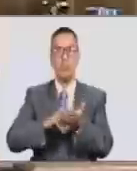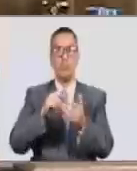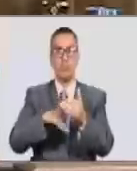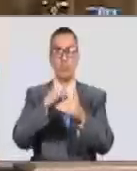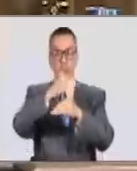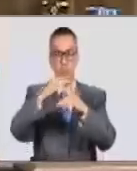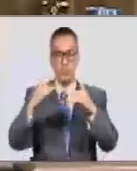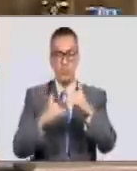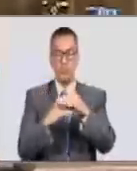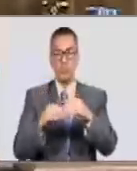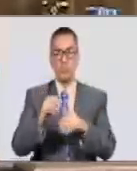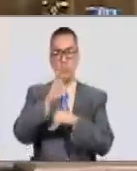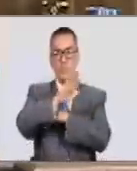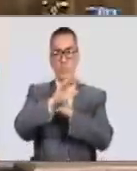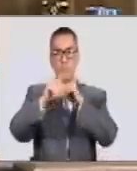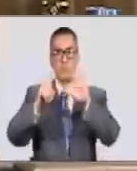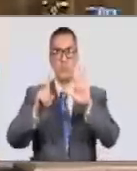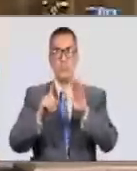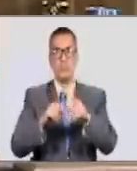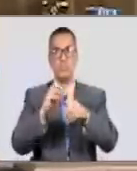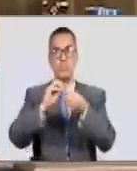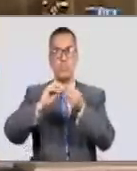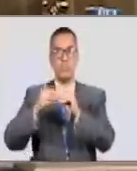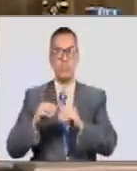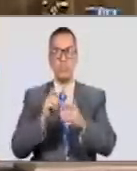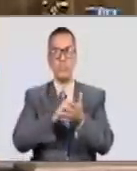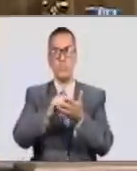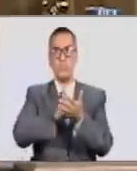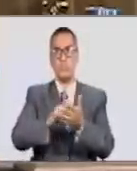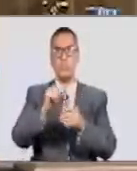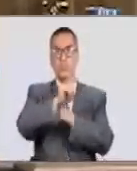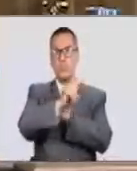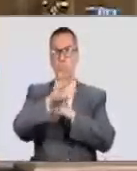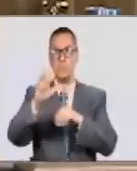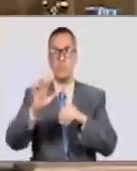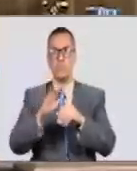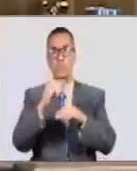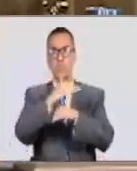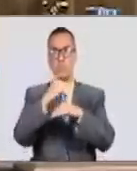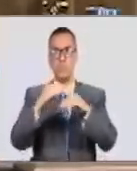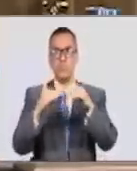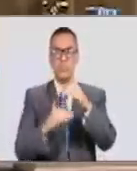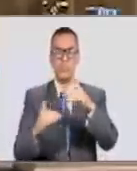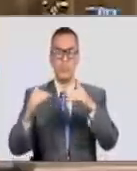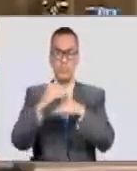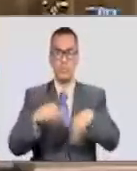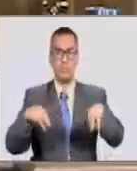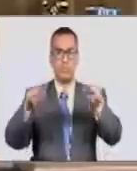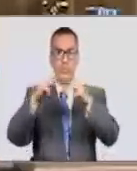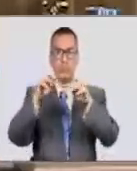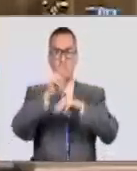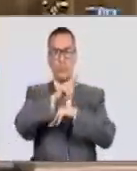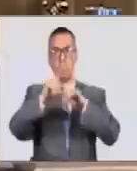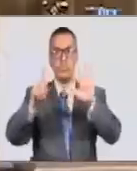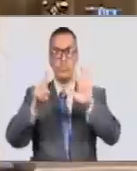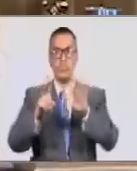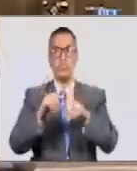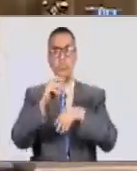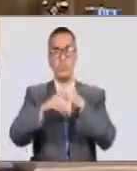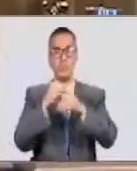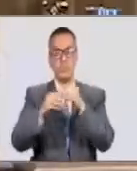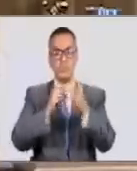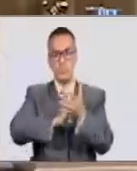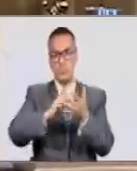Siguiente. 56º, se propone modificar el artículo 25, que pasa a ser el artículo 26, el cual queda redactado